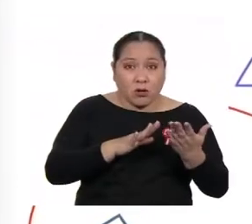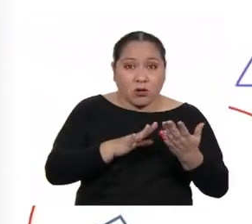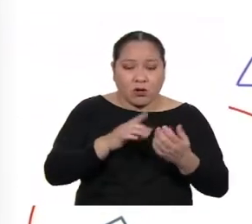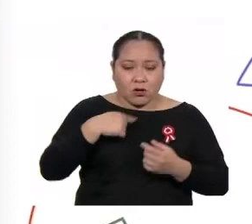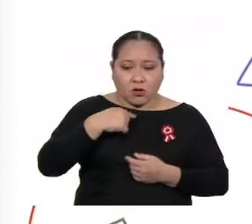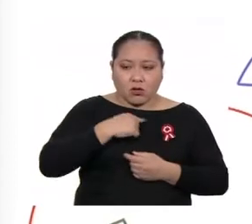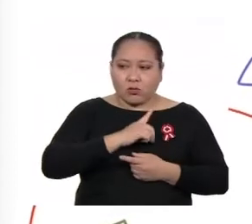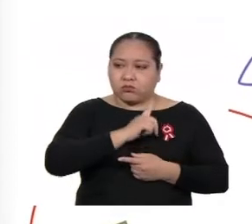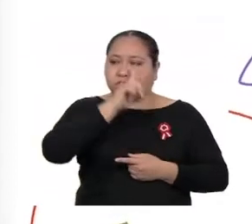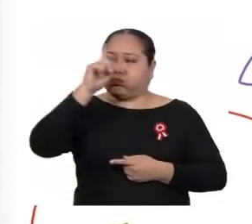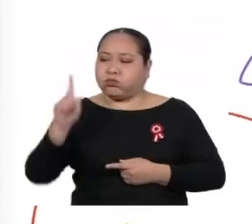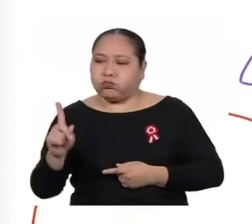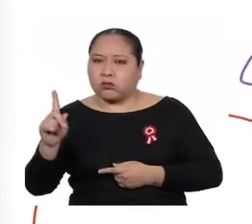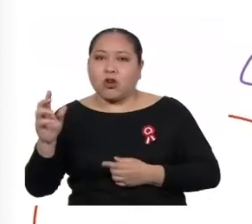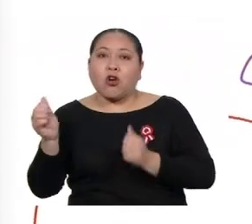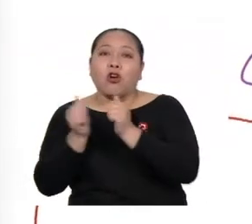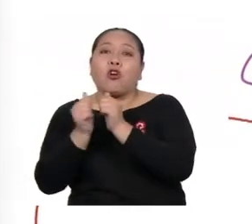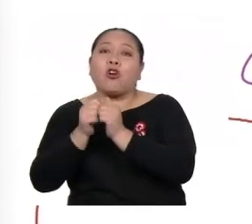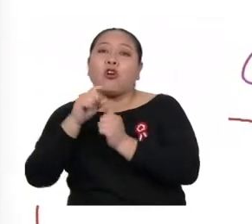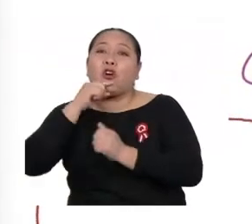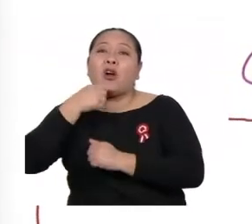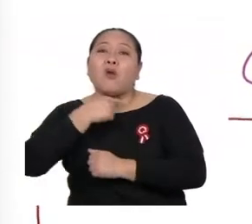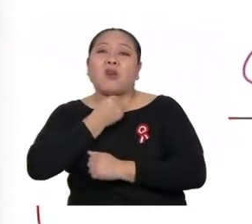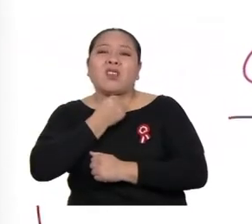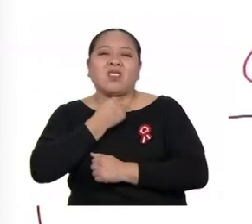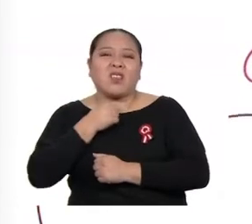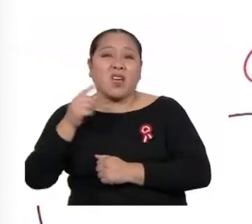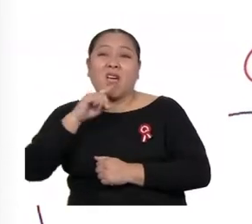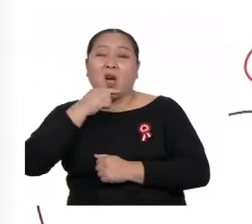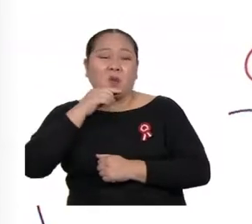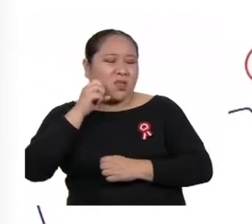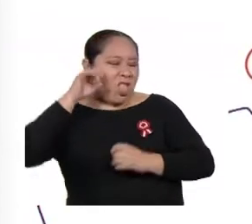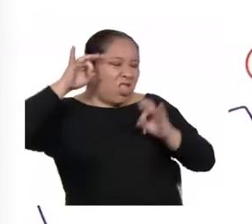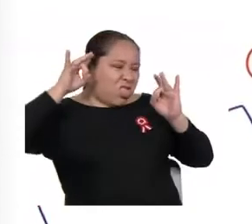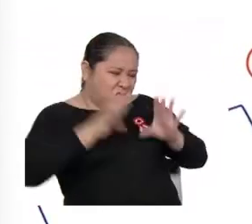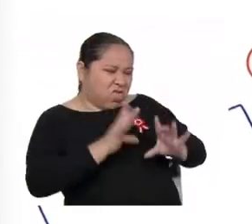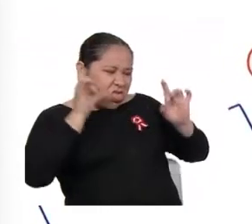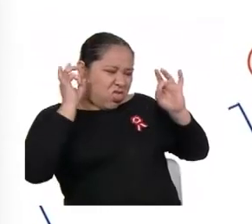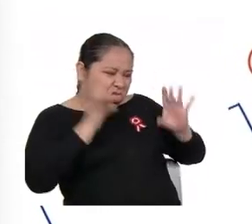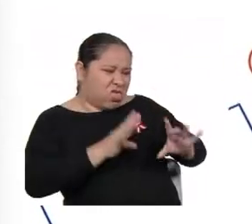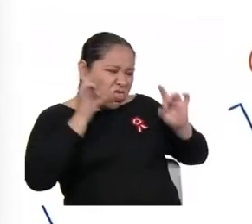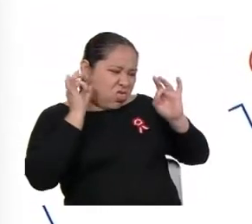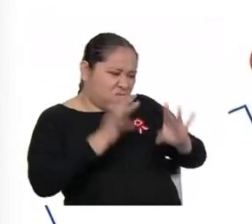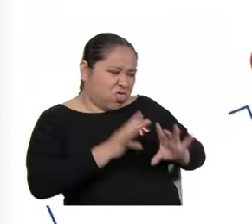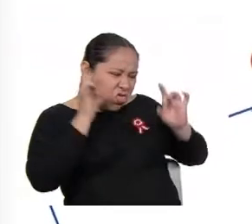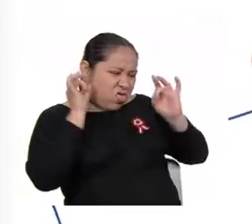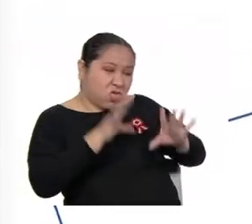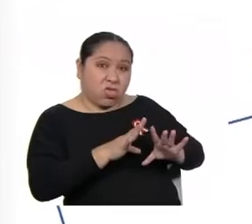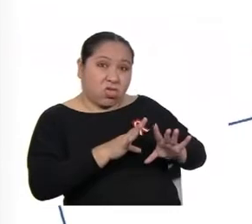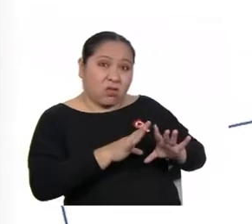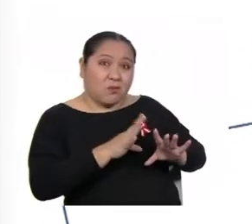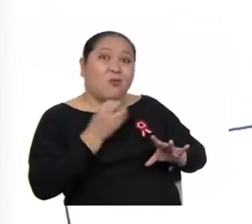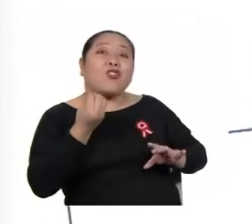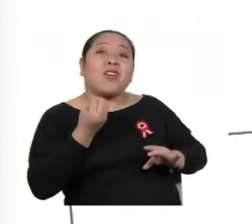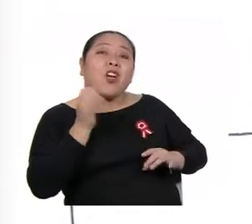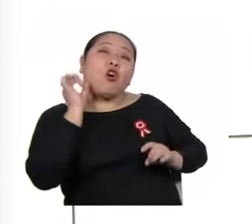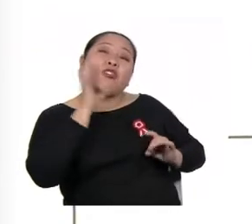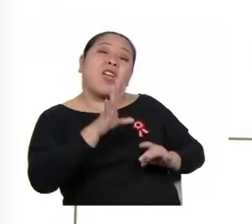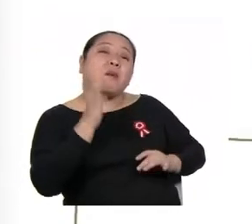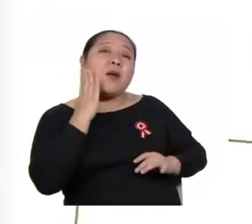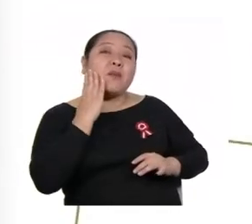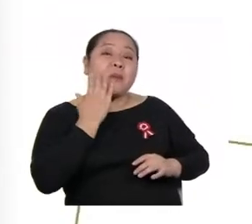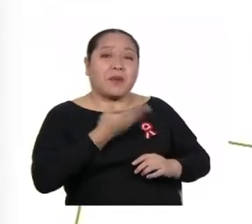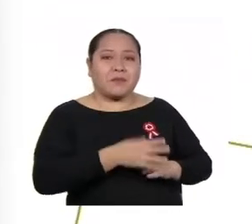que descargó sobre mí todo el odio que tuvo por mi madre. Ahora yo sigo. Temblaba al menos